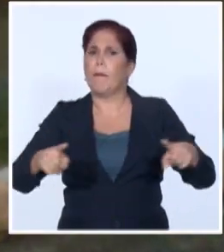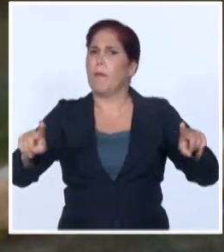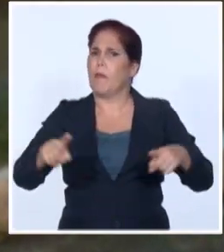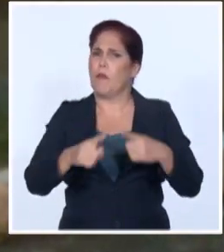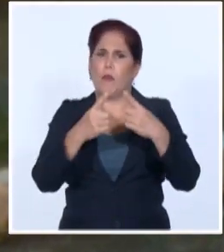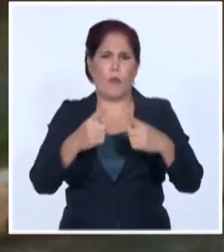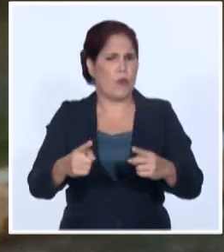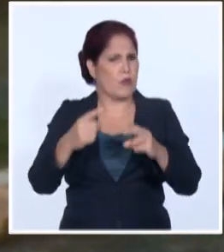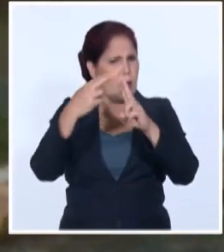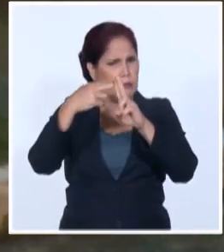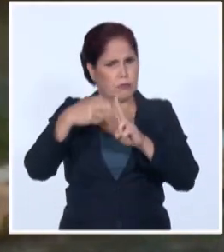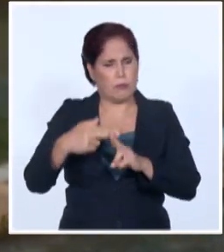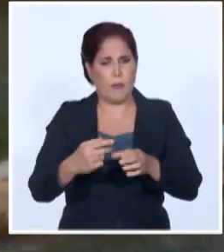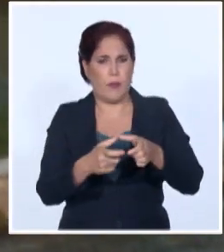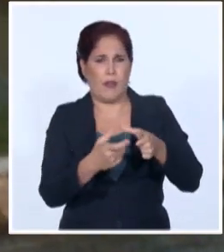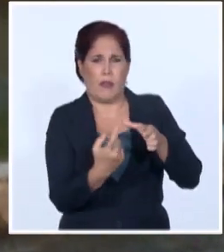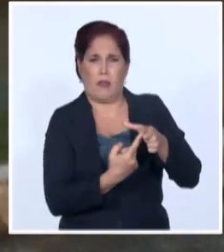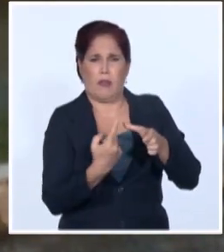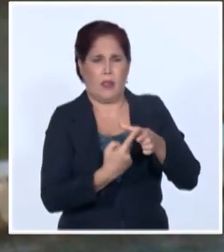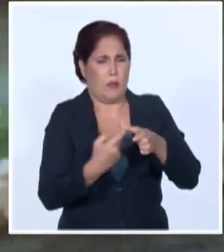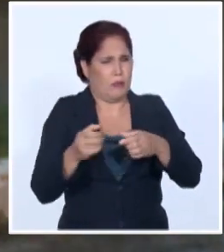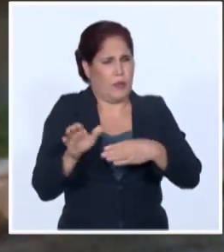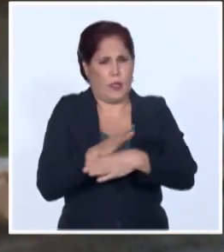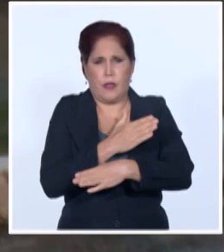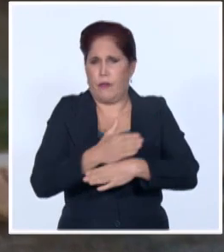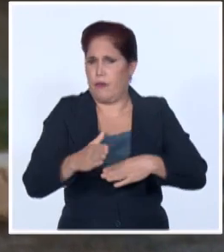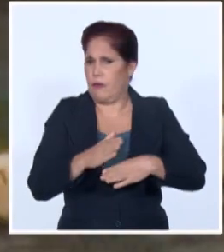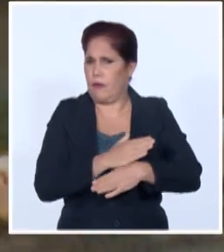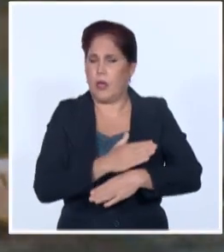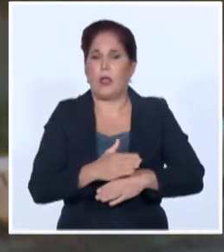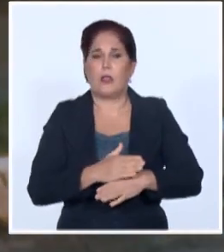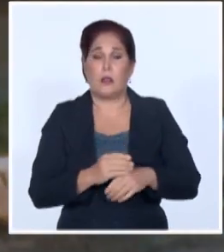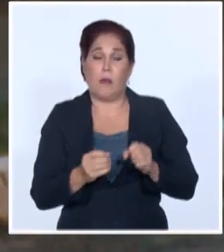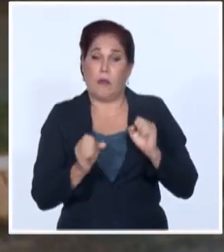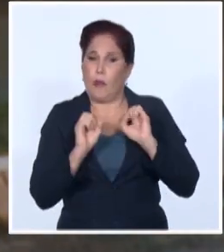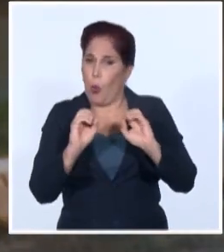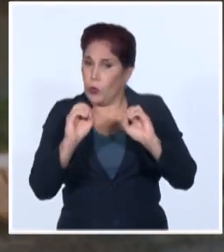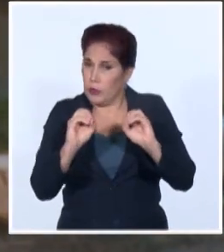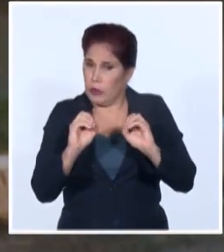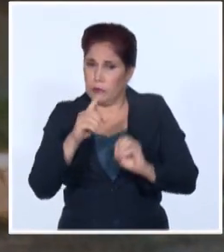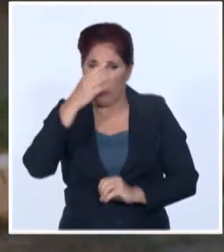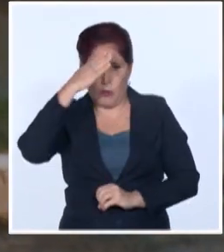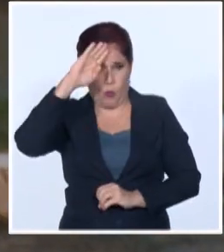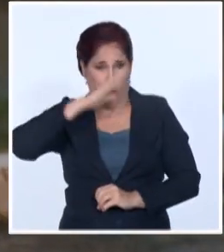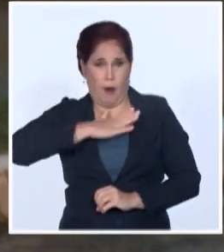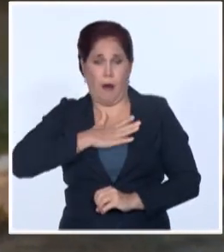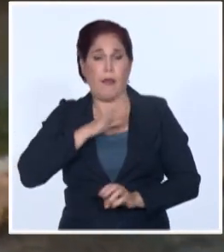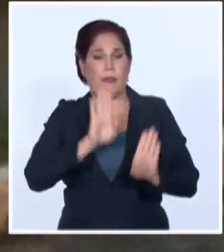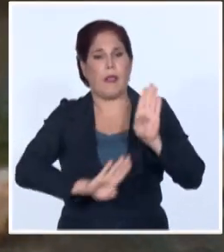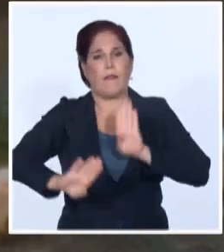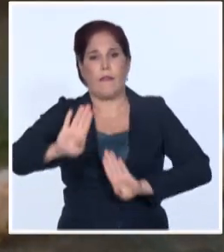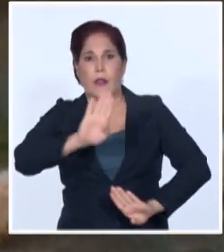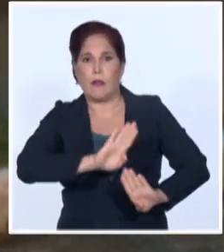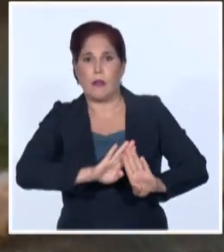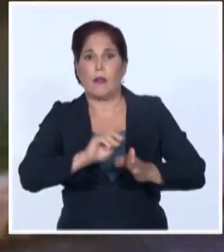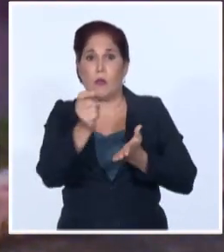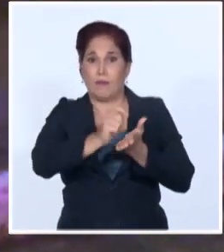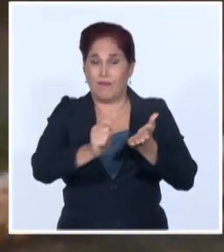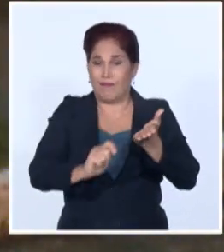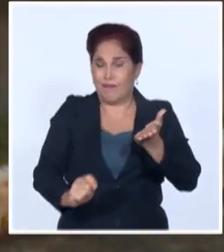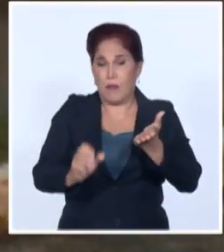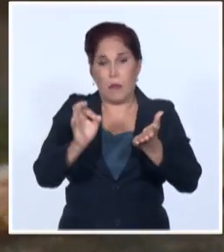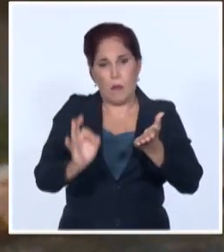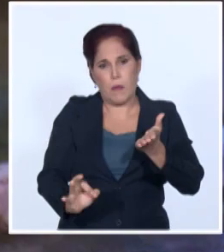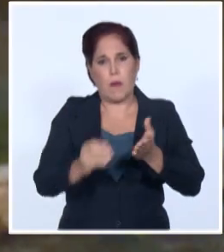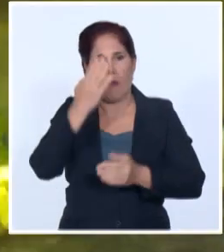atesora grandes obras de nuestra música, de lo más autóctono de la música tradicional, pero además defendiendo obras de grandes autores de la música cubana y